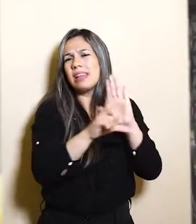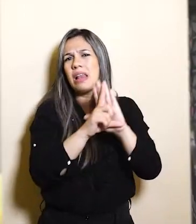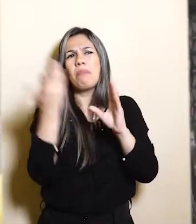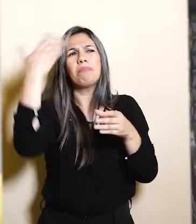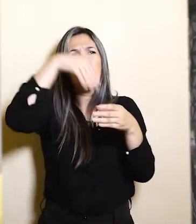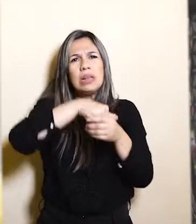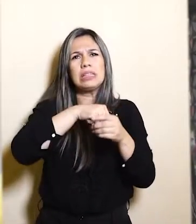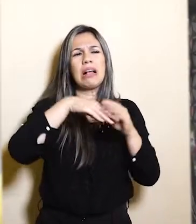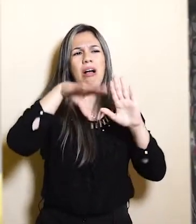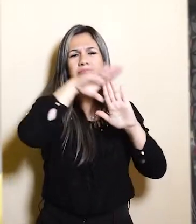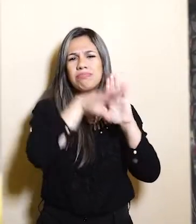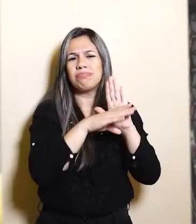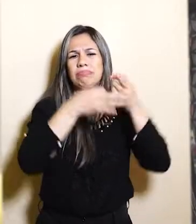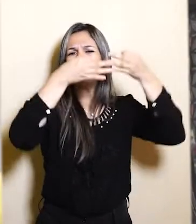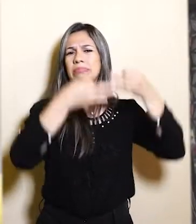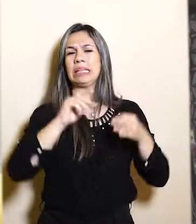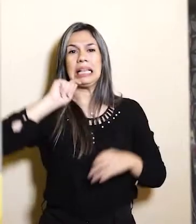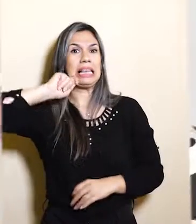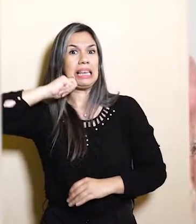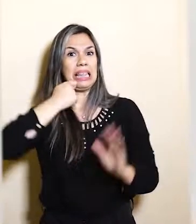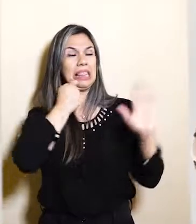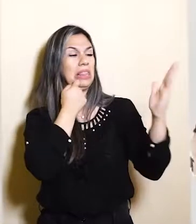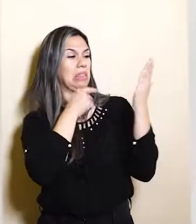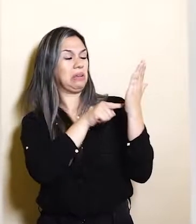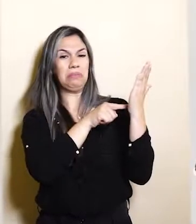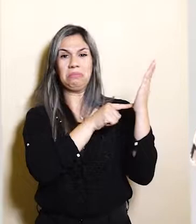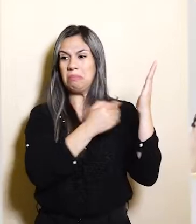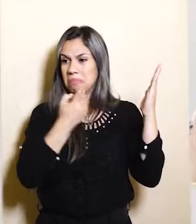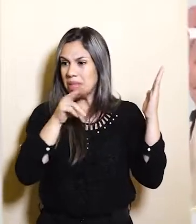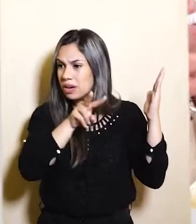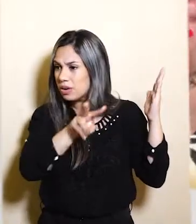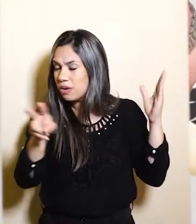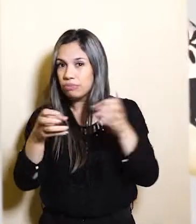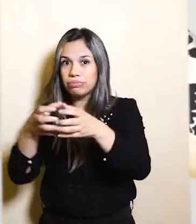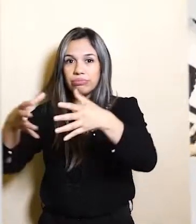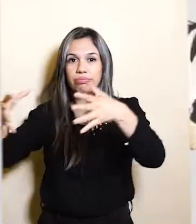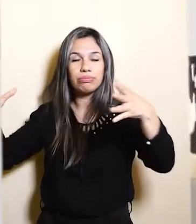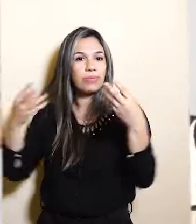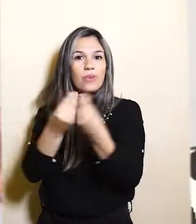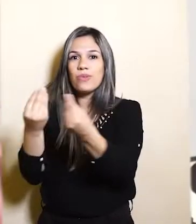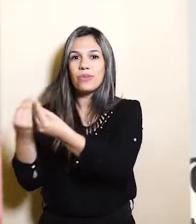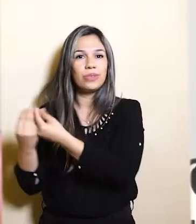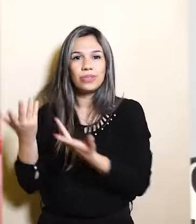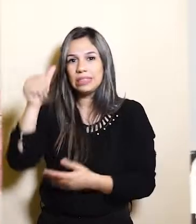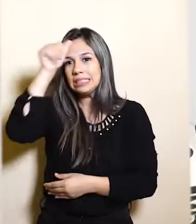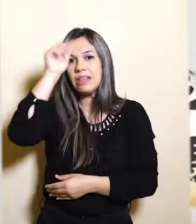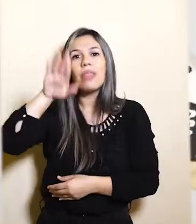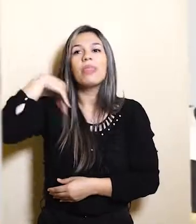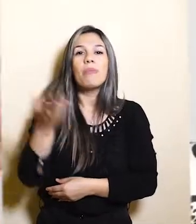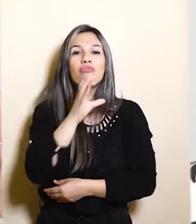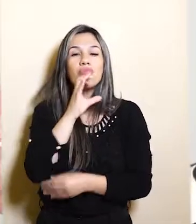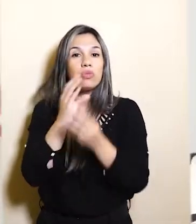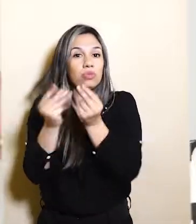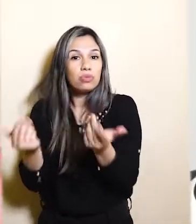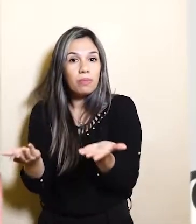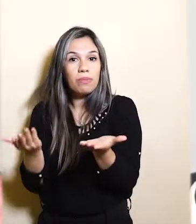como normativa no nos sirve en realidad para prevenir los casos, porque una cosa es, tampoco hacemos después la reparación, pero cuando tenemos que